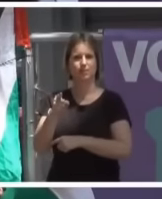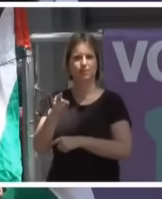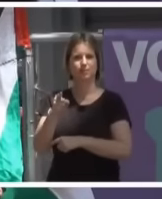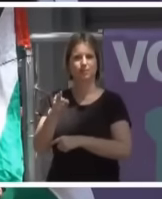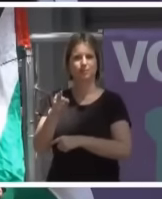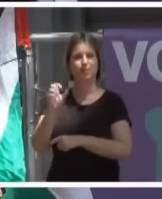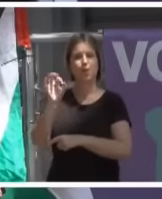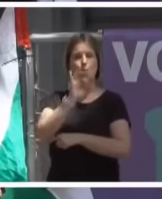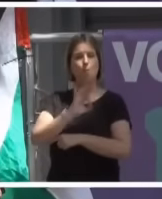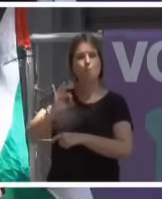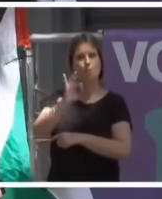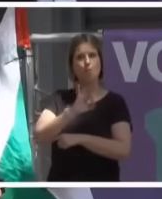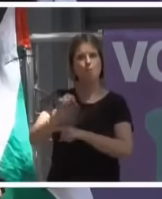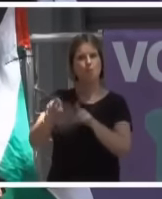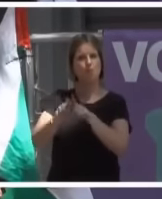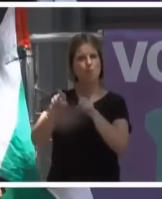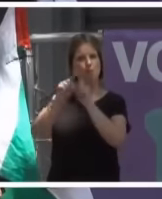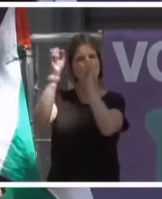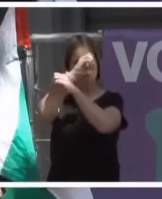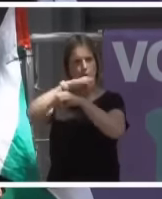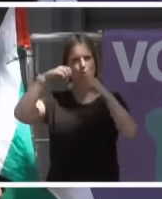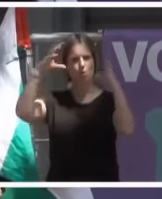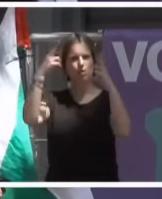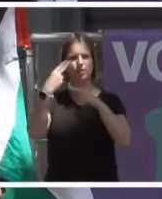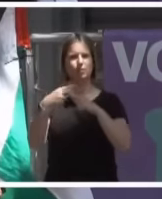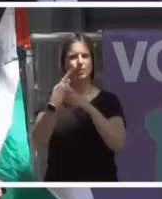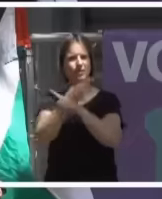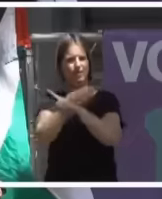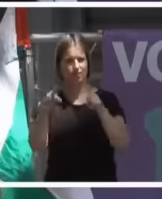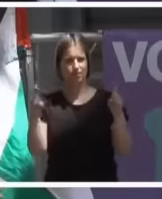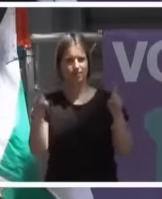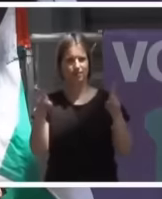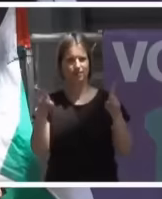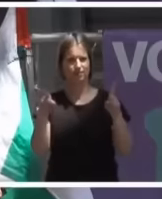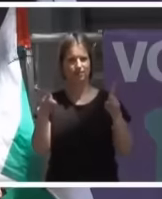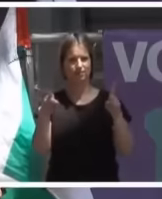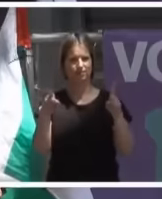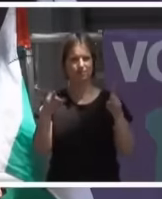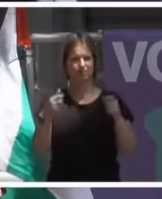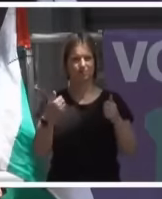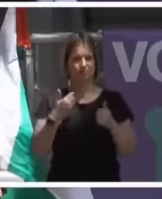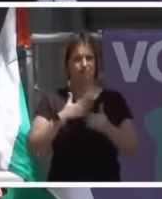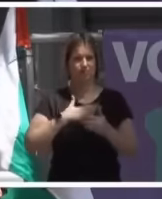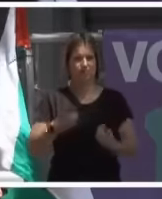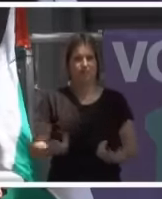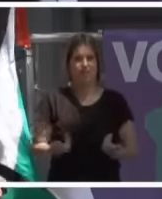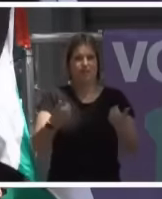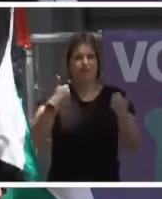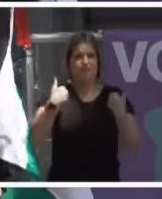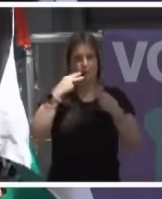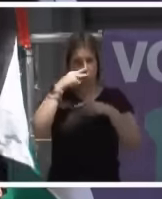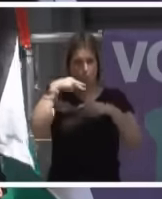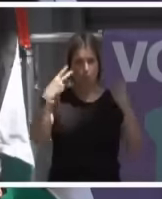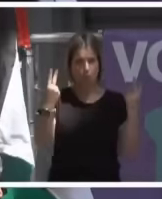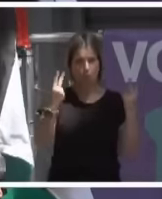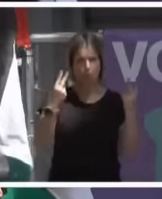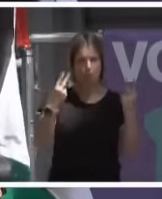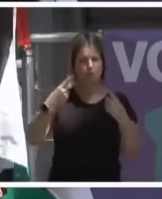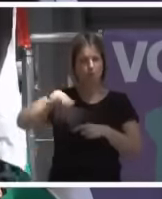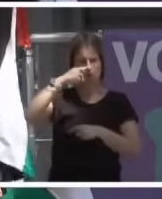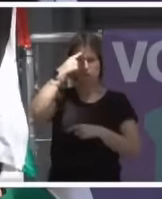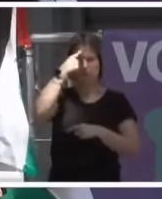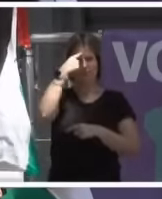Podemos entiende la política de una forma distinta, que es que nuestros cargos de responsabilidad, nuestros cargos públicos, entienden que